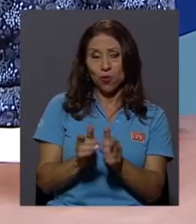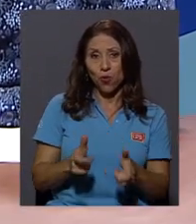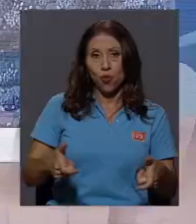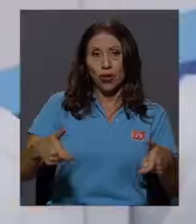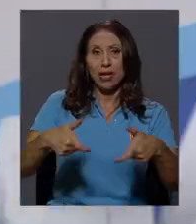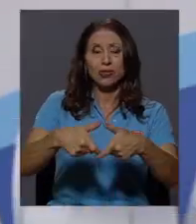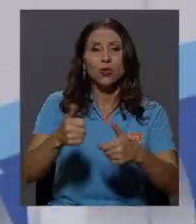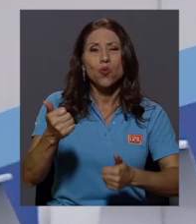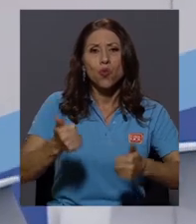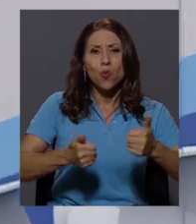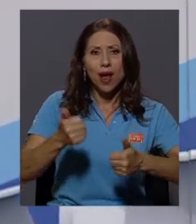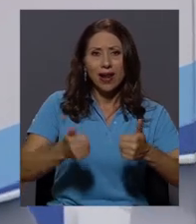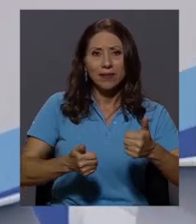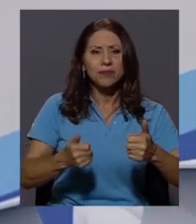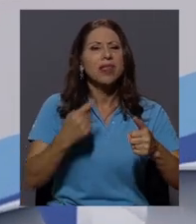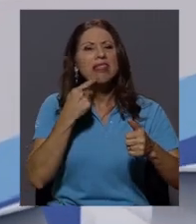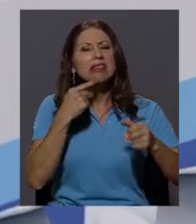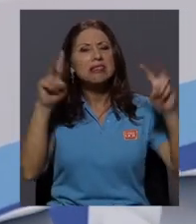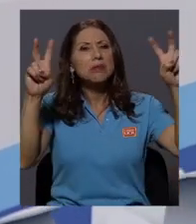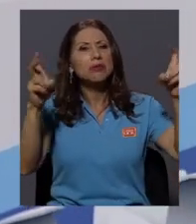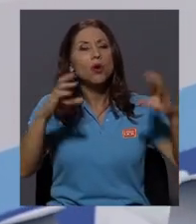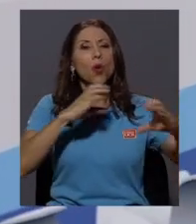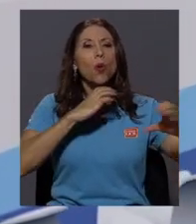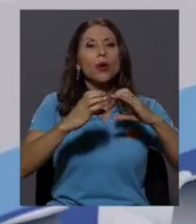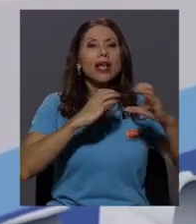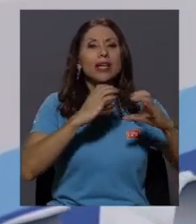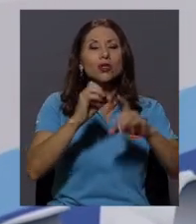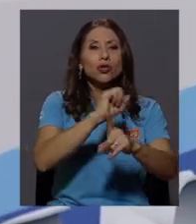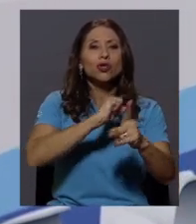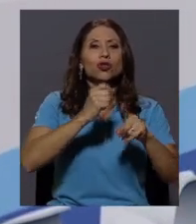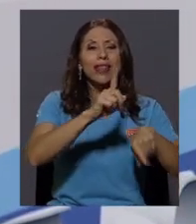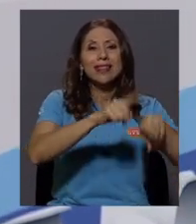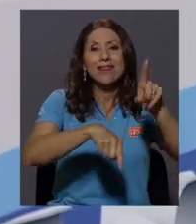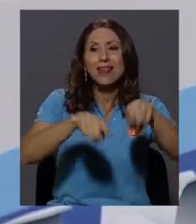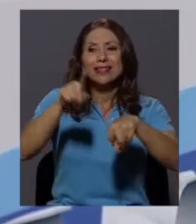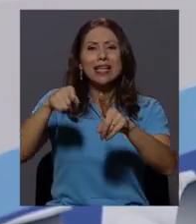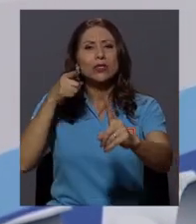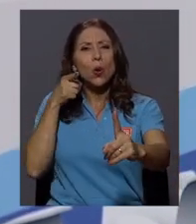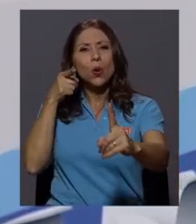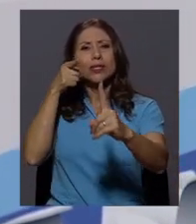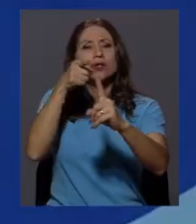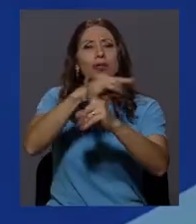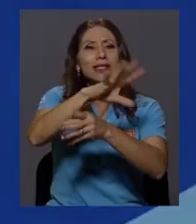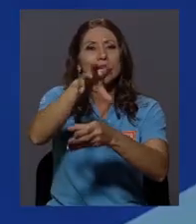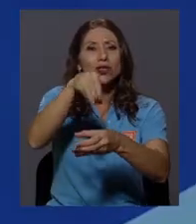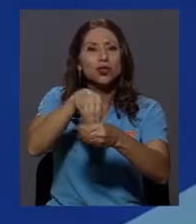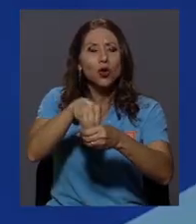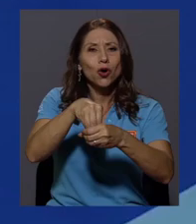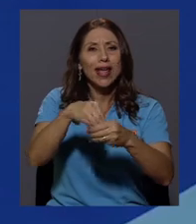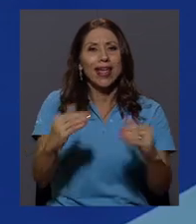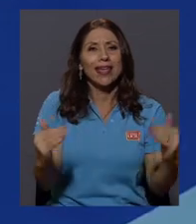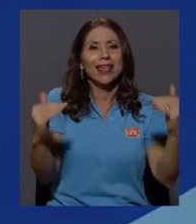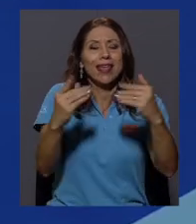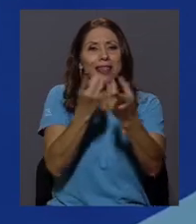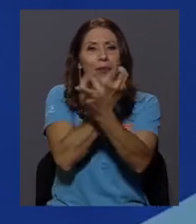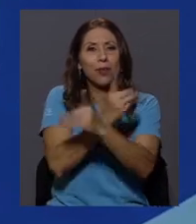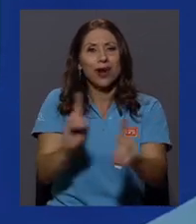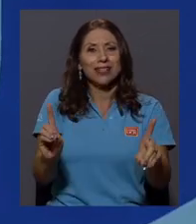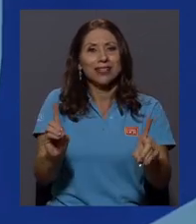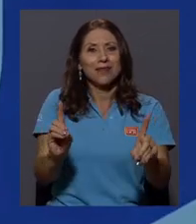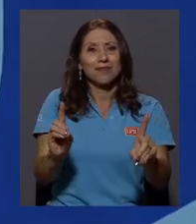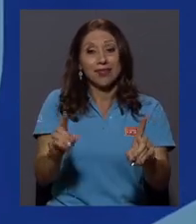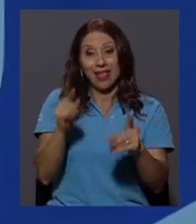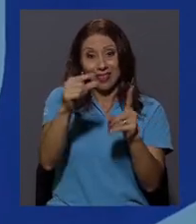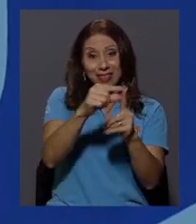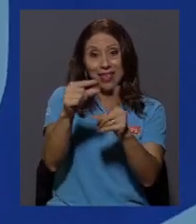tiene como comunicación en sociedades diversas horizontes de inclusión y equidad y democracia términos que a raíz de las últimas